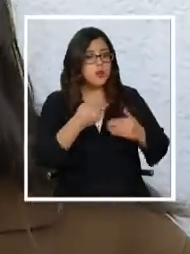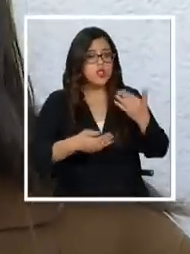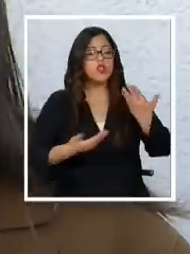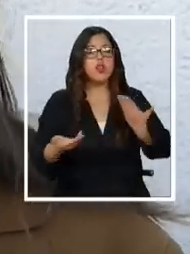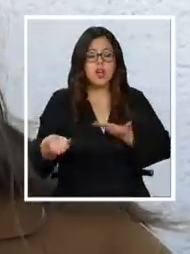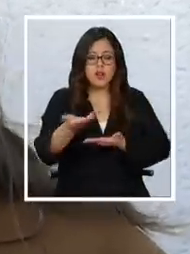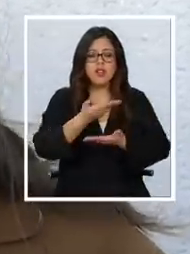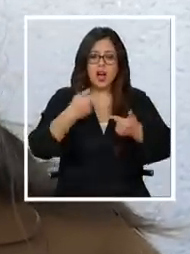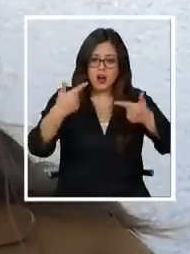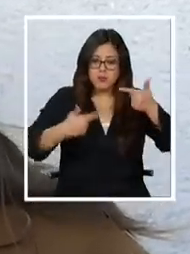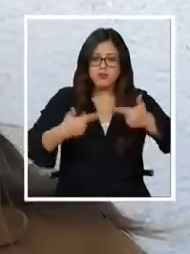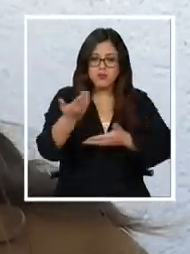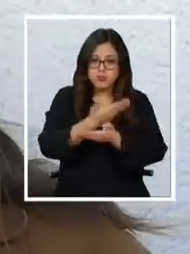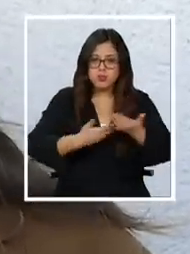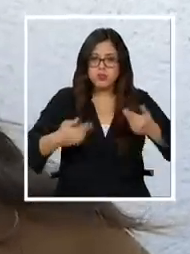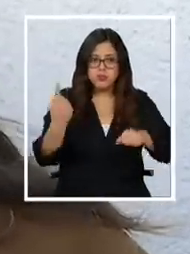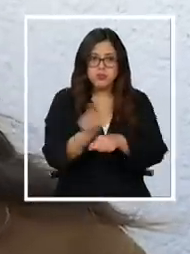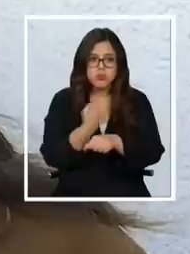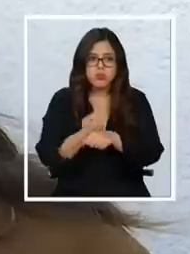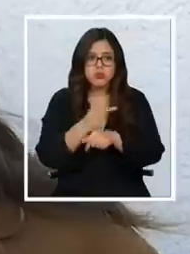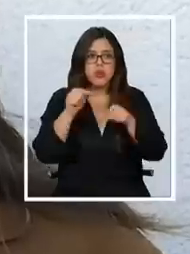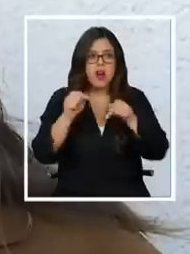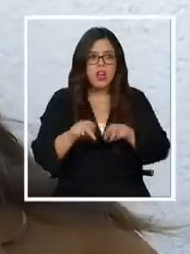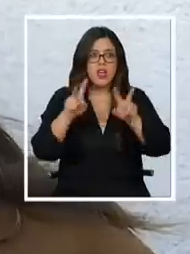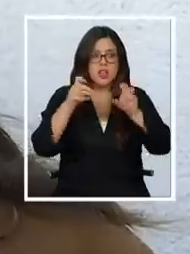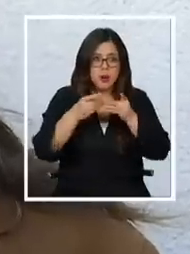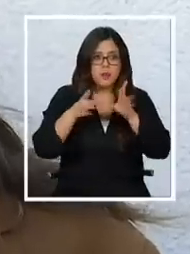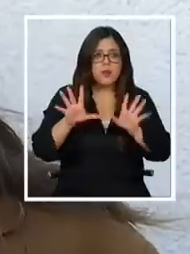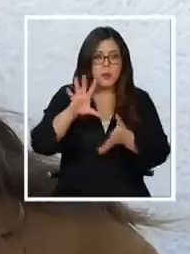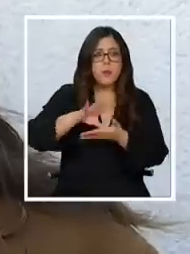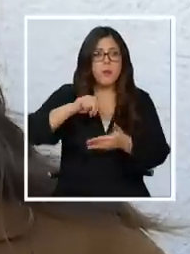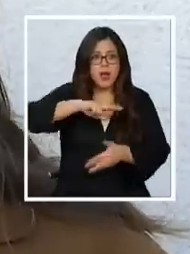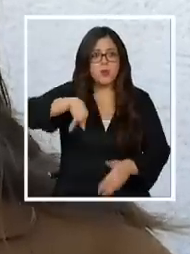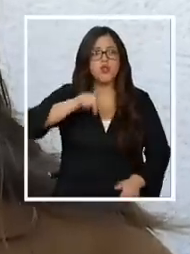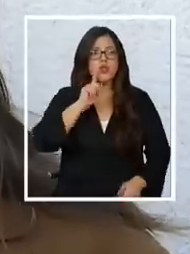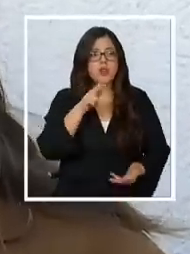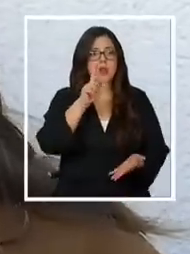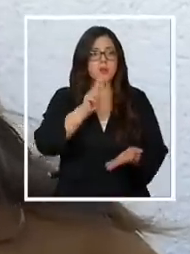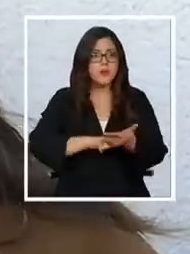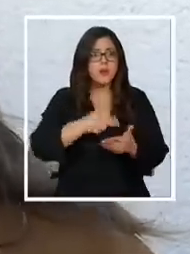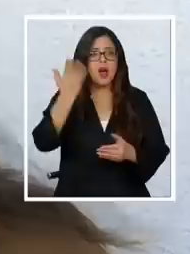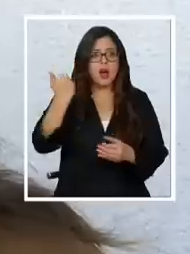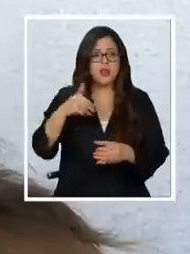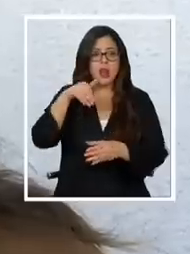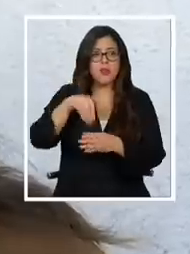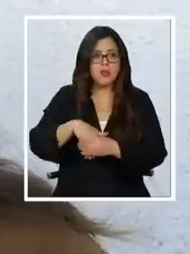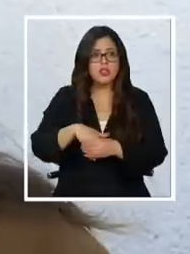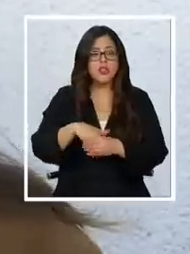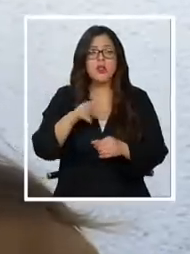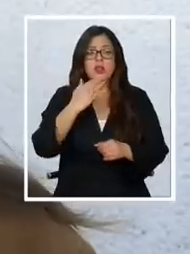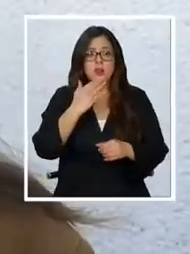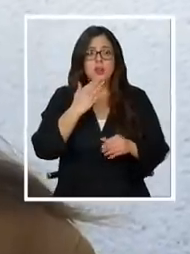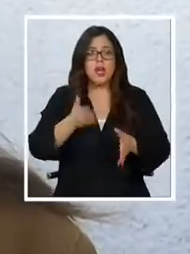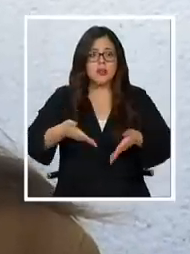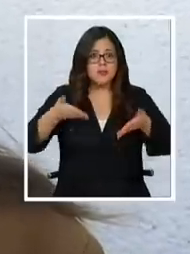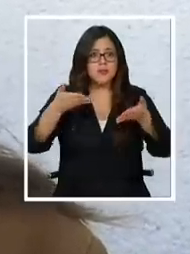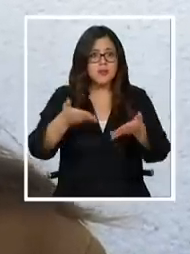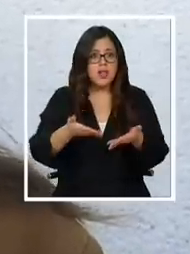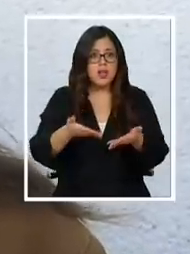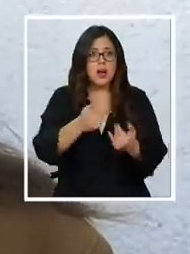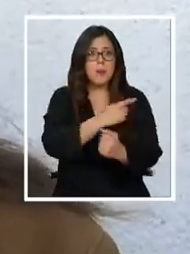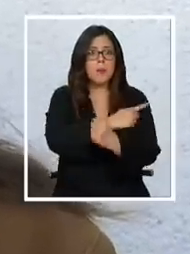discusión, base a reglas del juego democráticas que fijó nuestro país y que fueron ratificadas en un plebiscito y dio las facultades para que